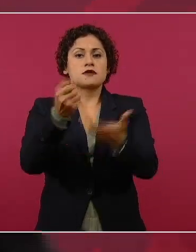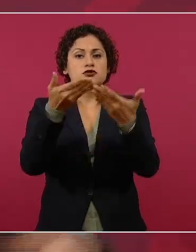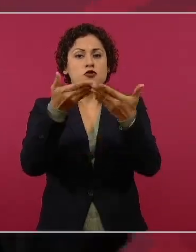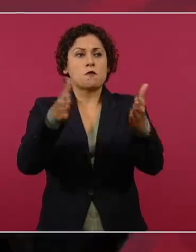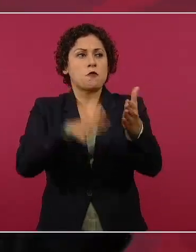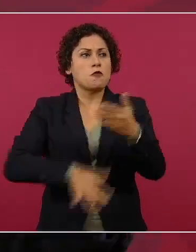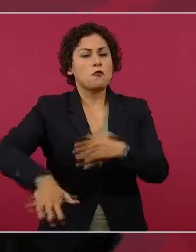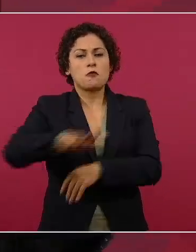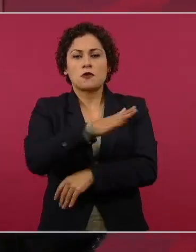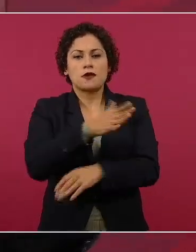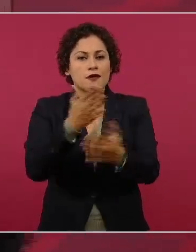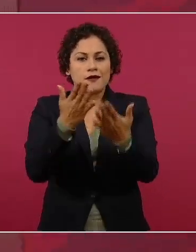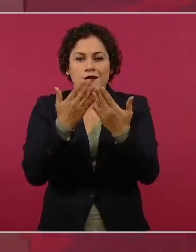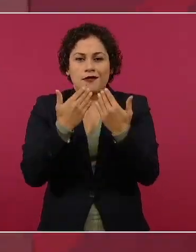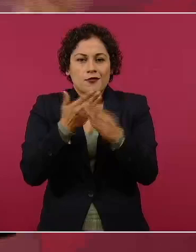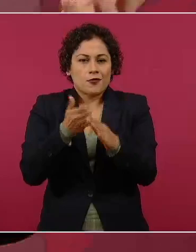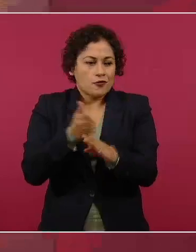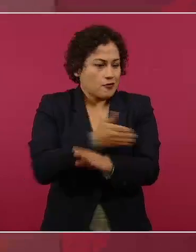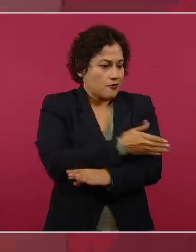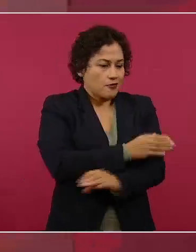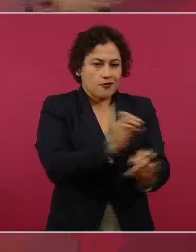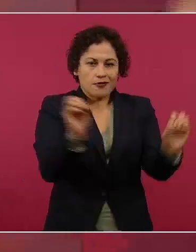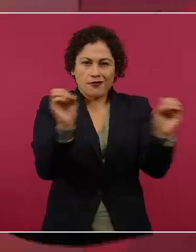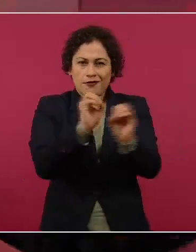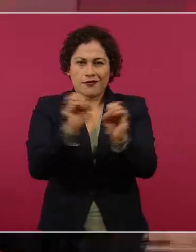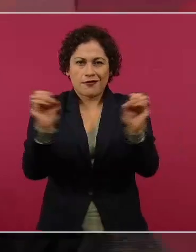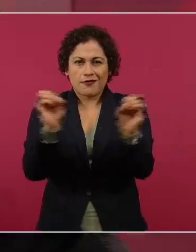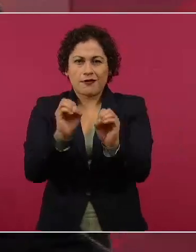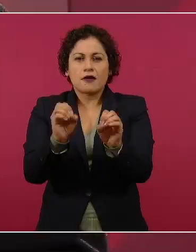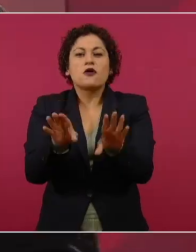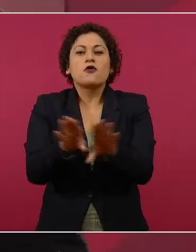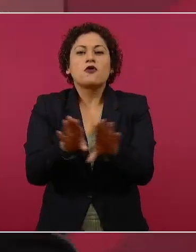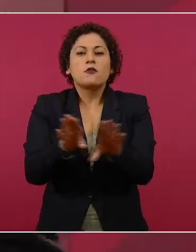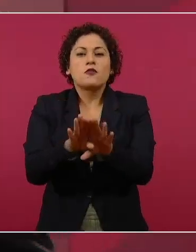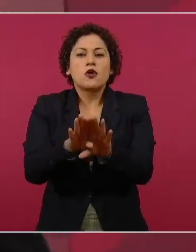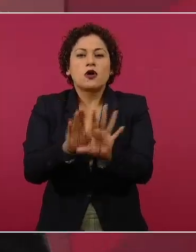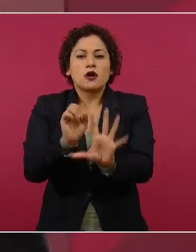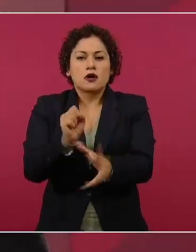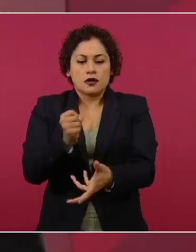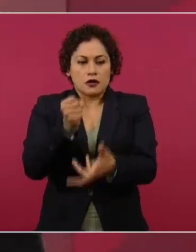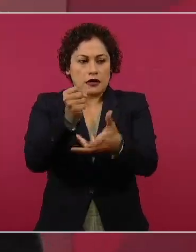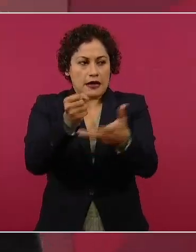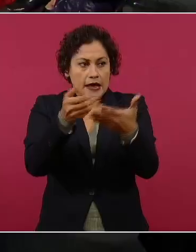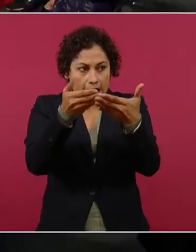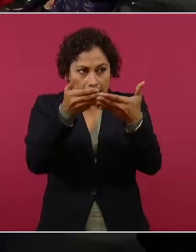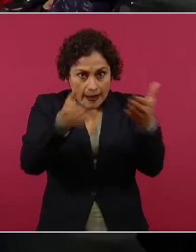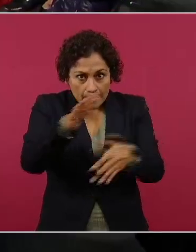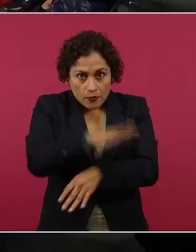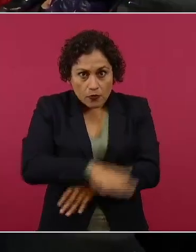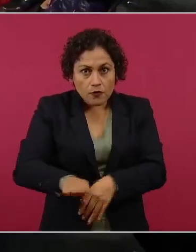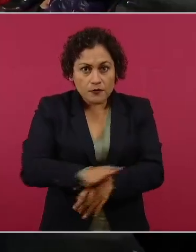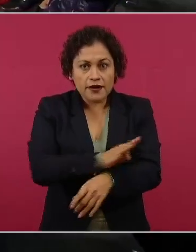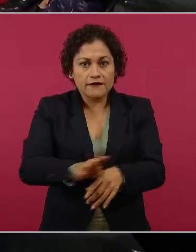Es decir, no se hacían obras públicas.